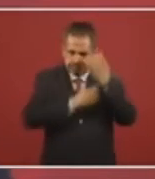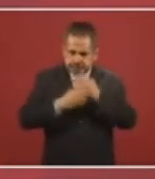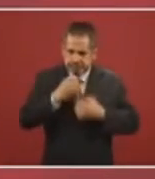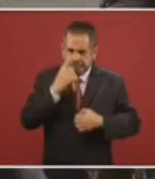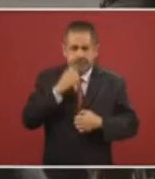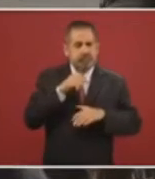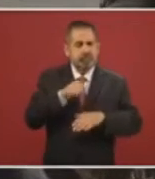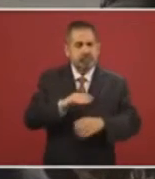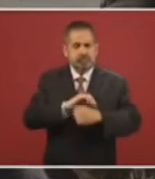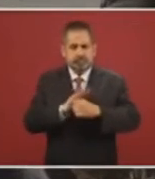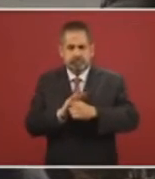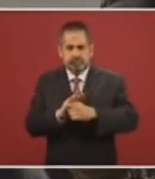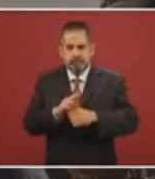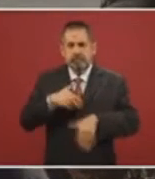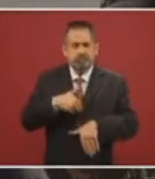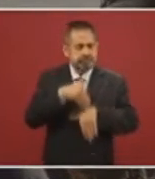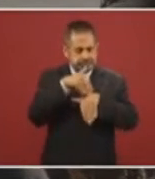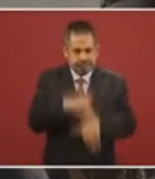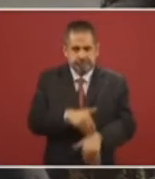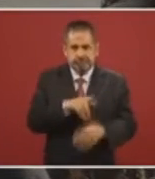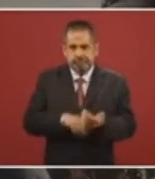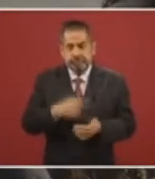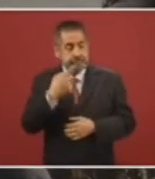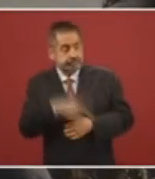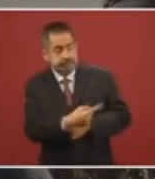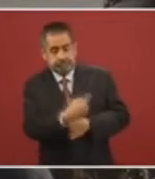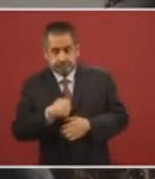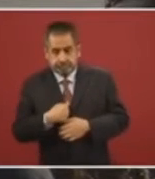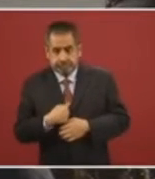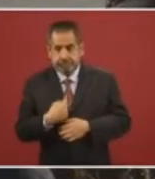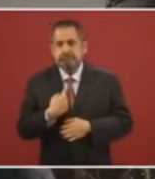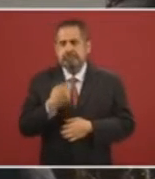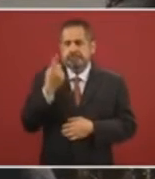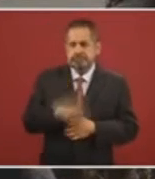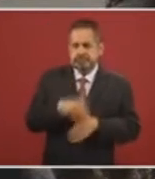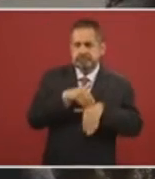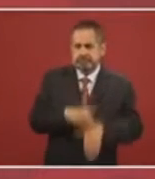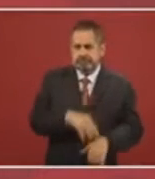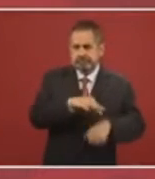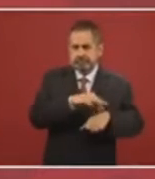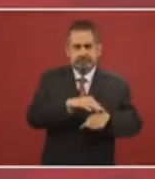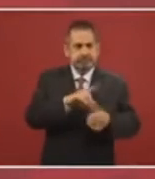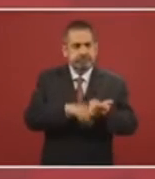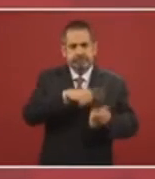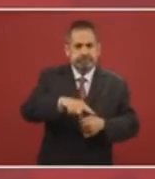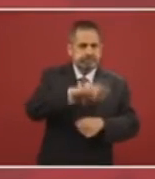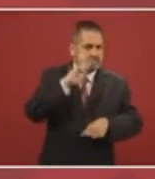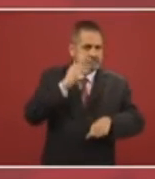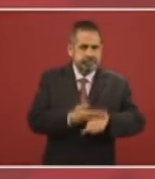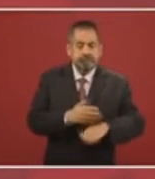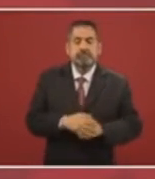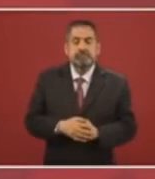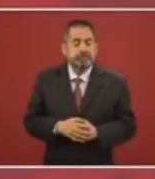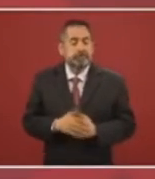hago lo que me indiquen los médicos, los responsables, tomamos